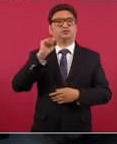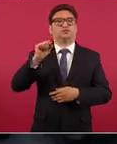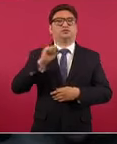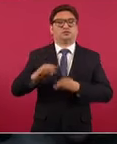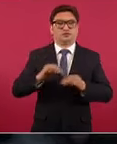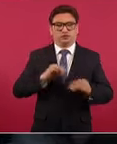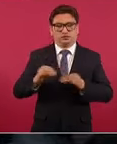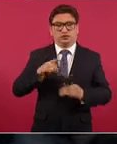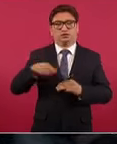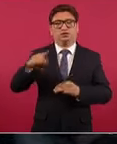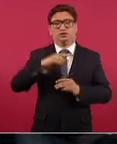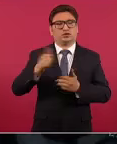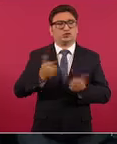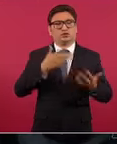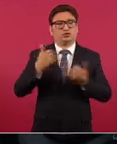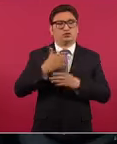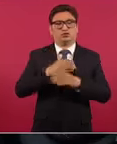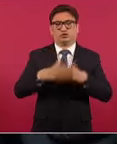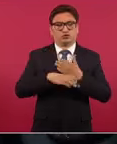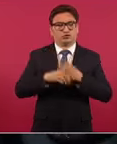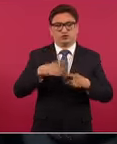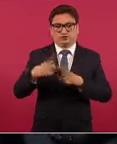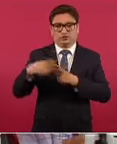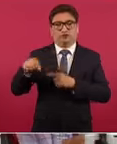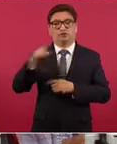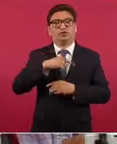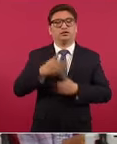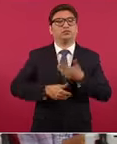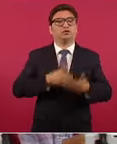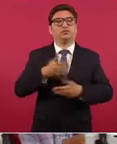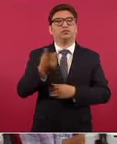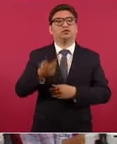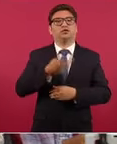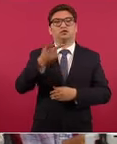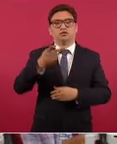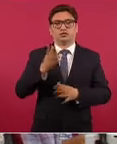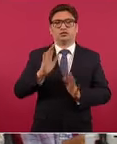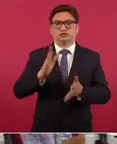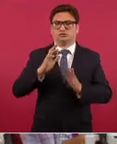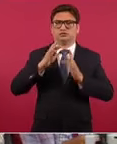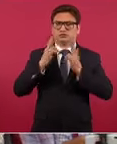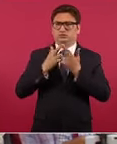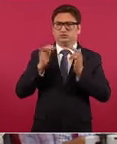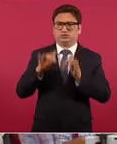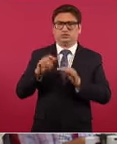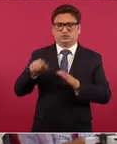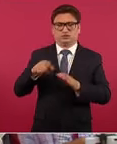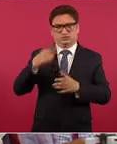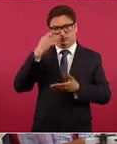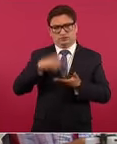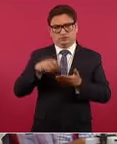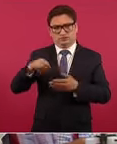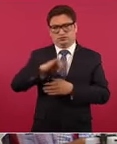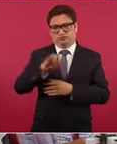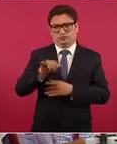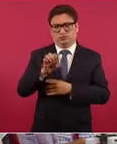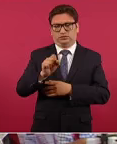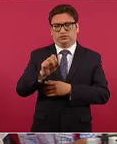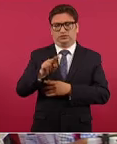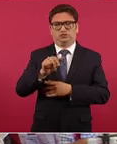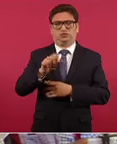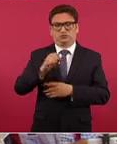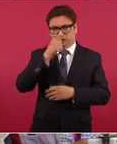carretilleros y estibadores preguntarle qué avances ha tenido ya hubo una reunión con entiendo con jesús con el